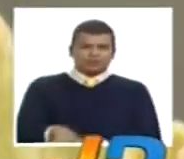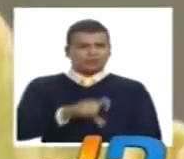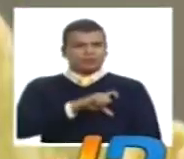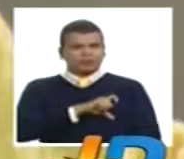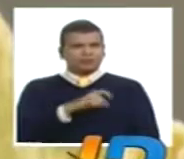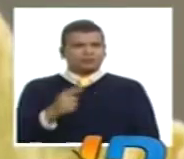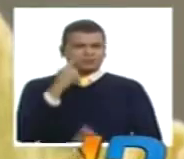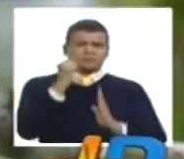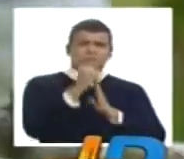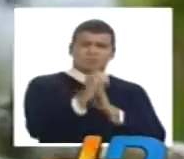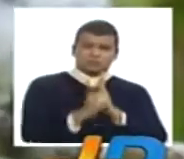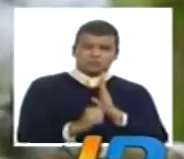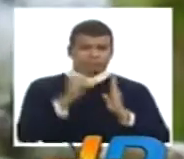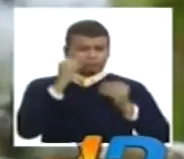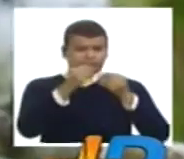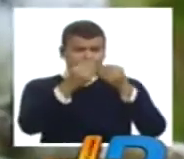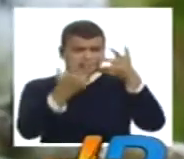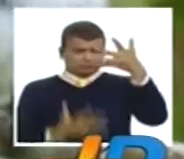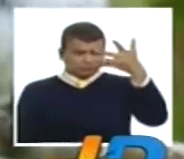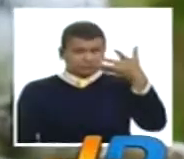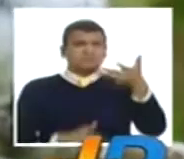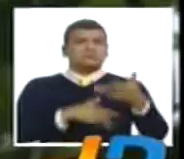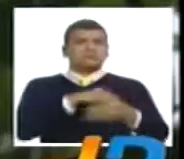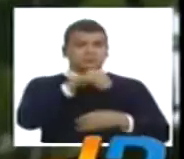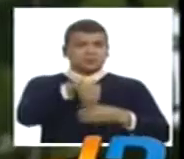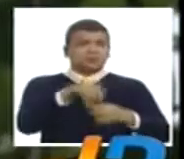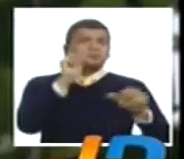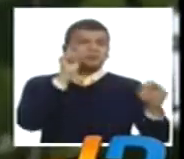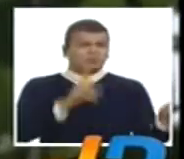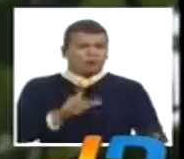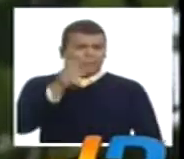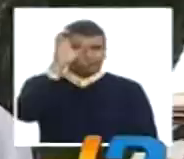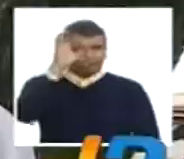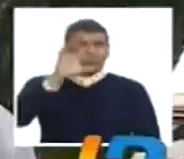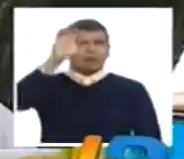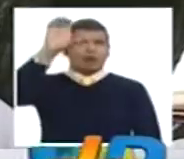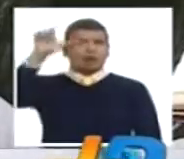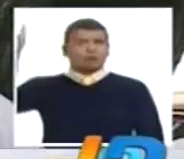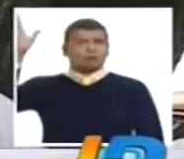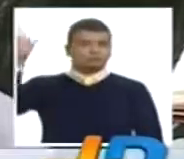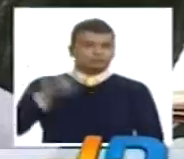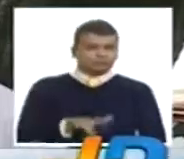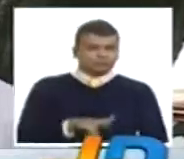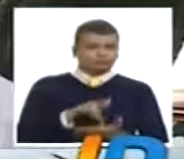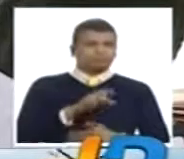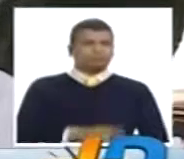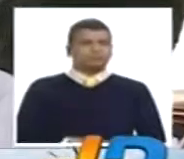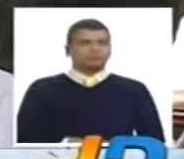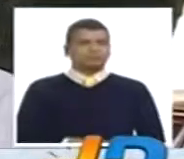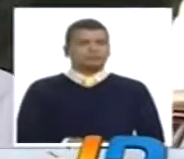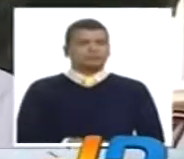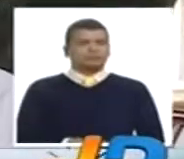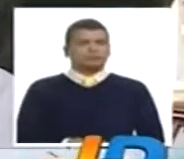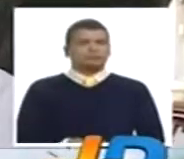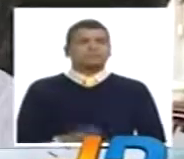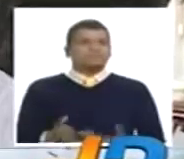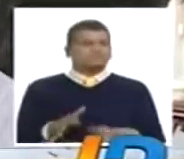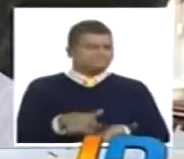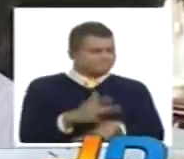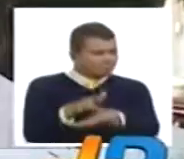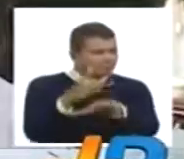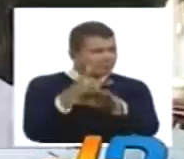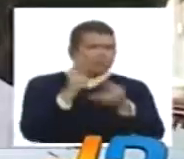una variada programación que contará con la participación de expertos internacionales. Fomentar la cultura de observación de aves en Colombia